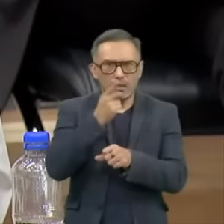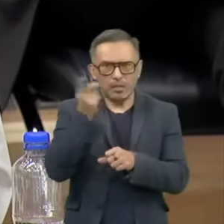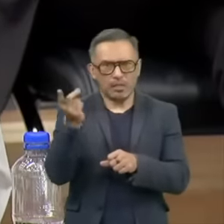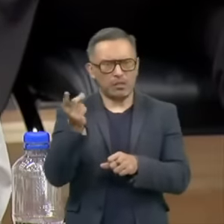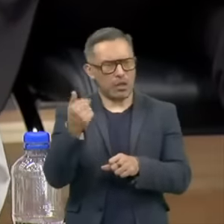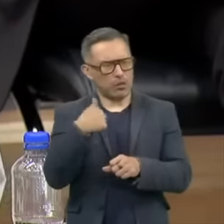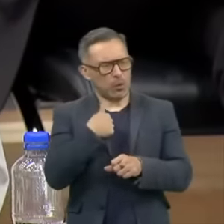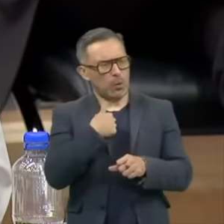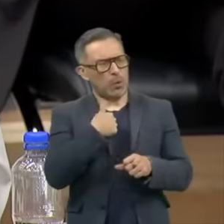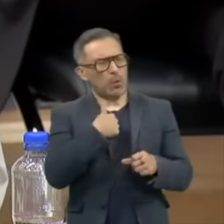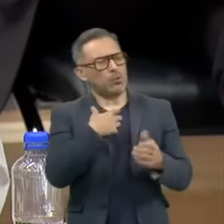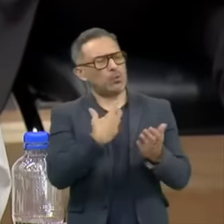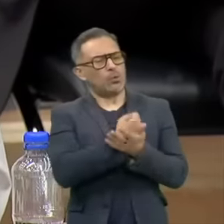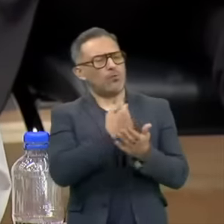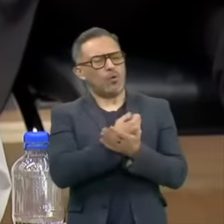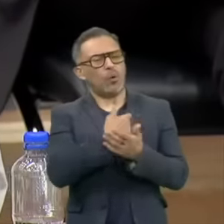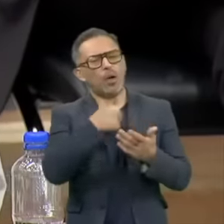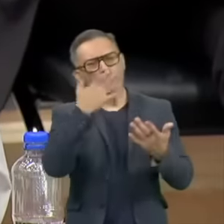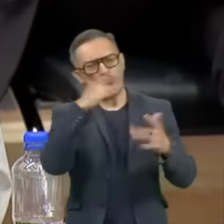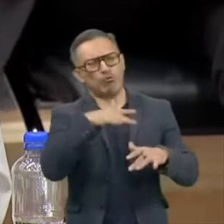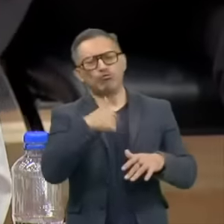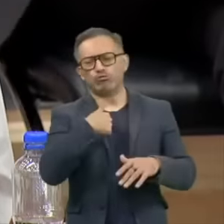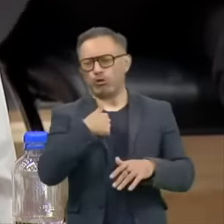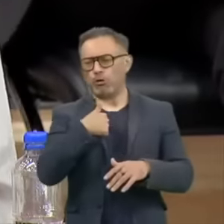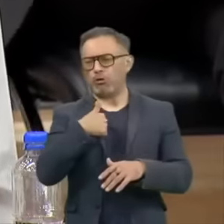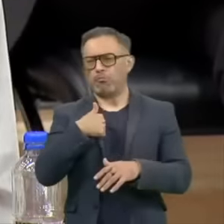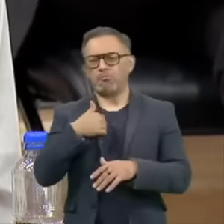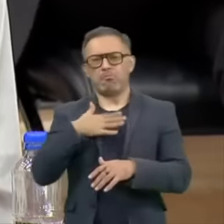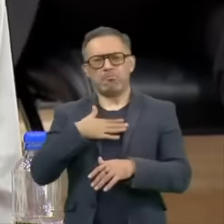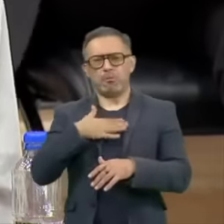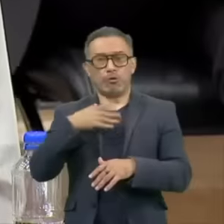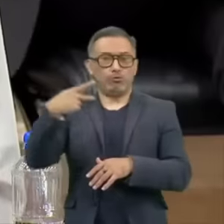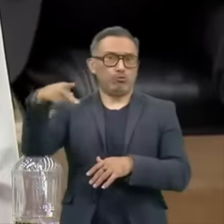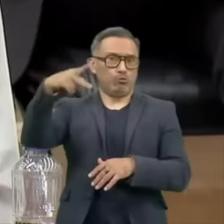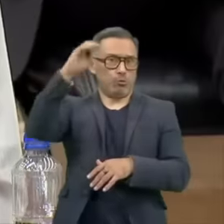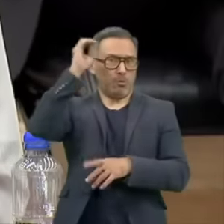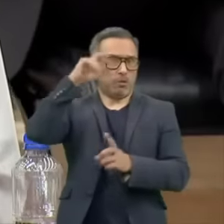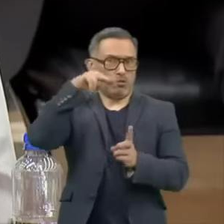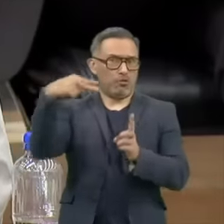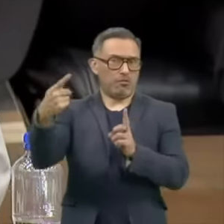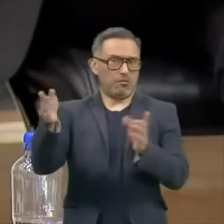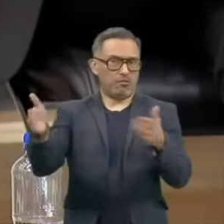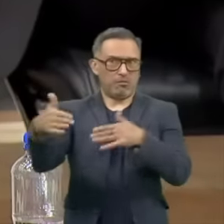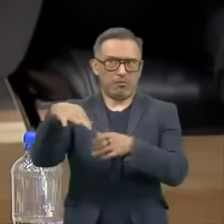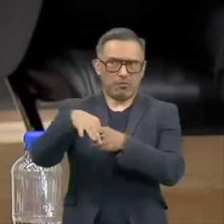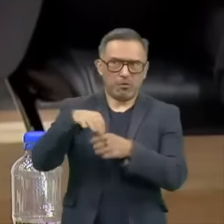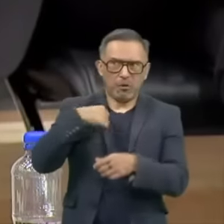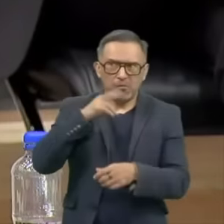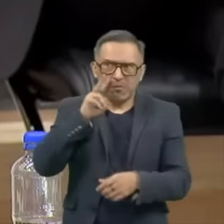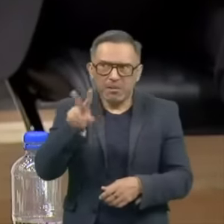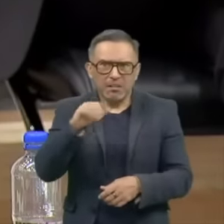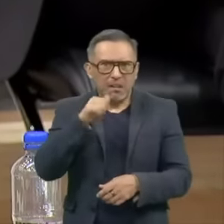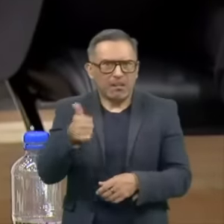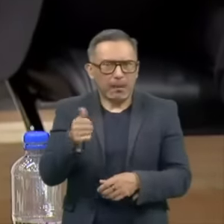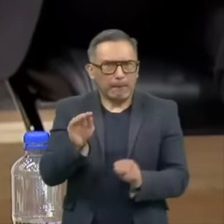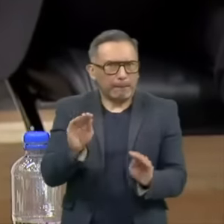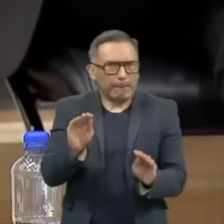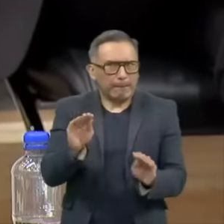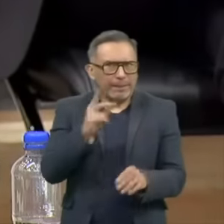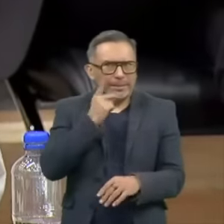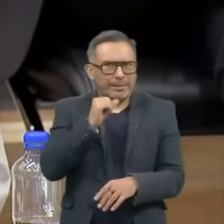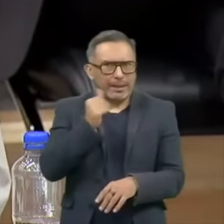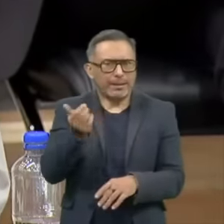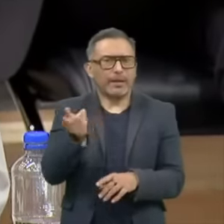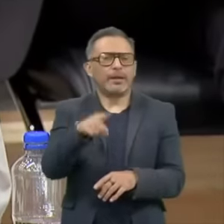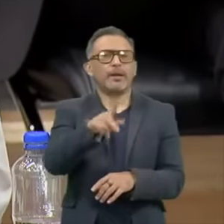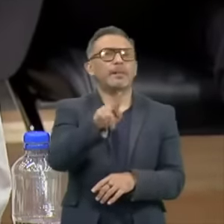esos triunfos porque no los obtuvo según su bizarro criterio en las urnas. Tampoco escuché al PRI, de sus